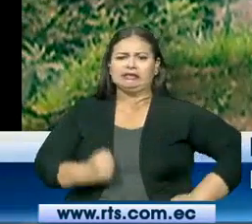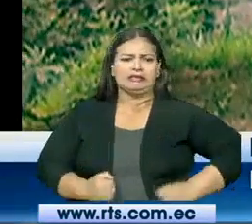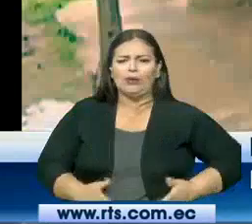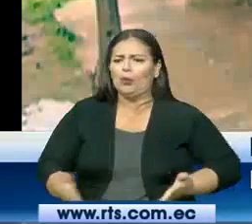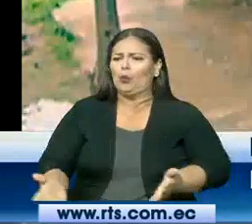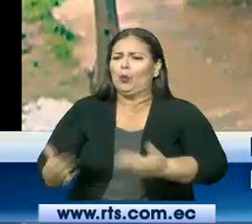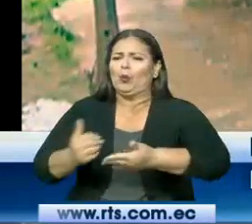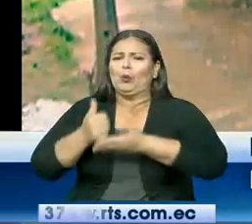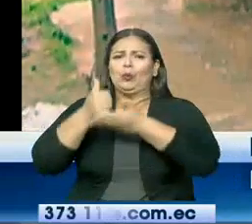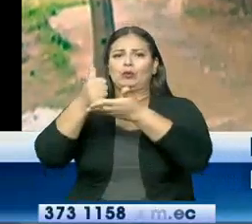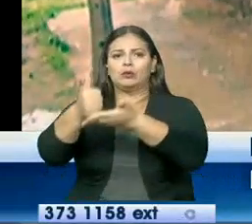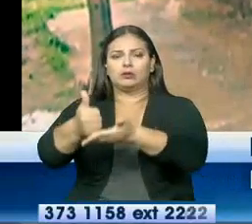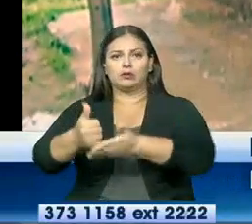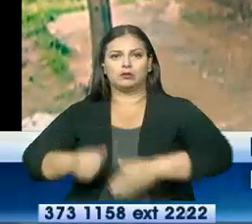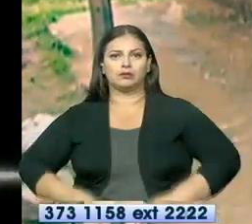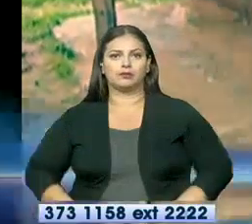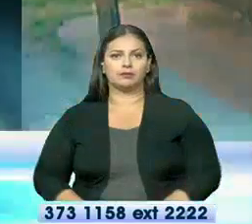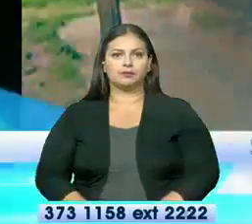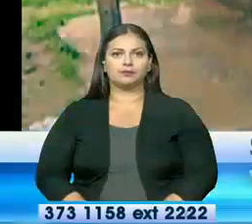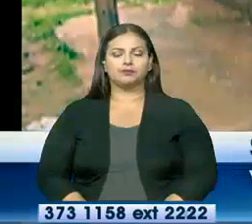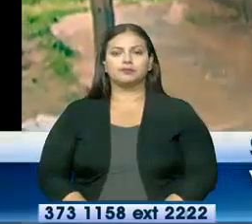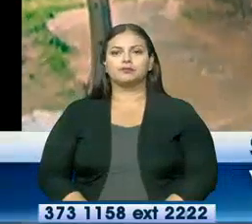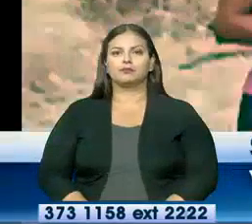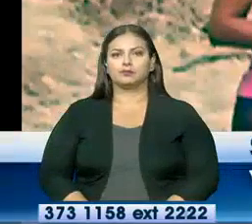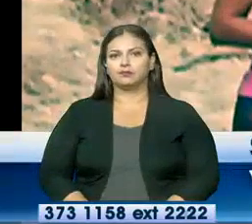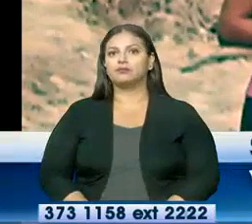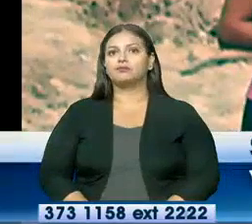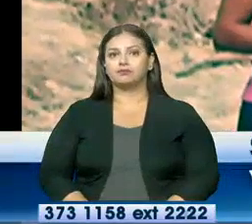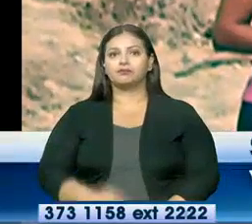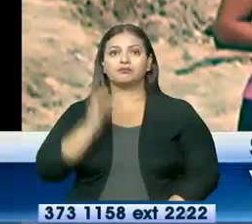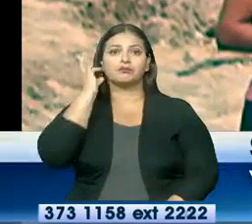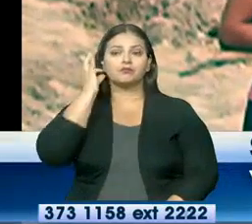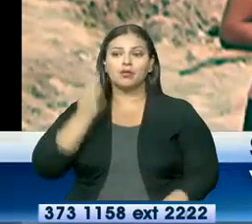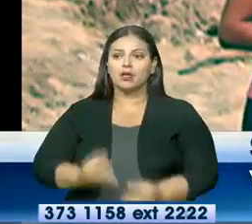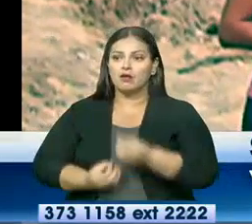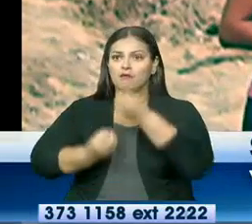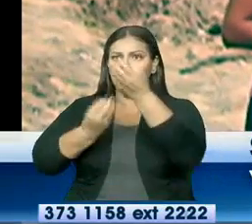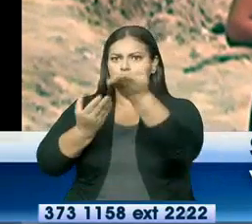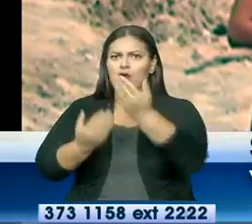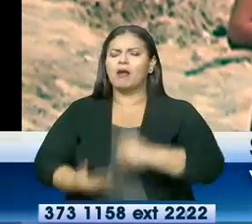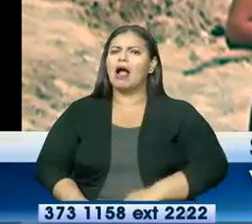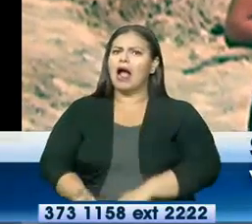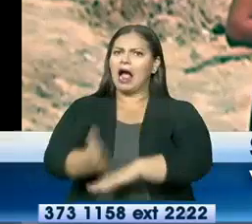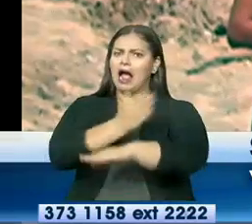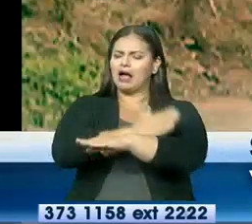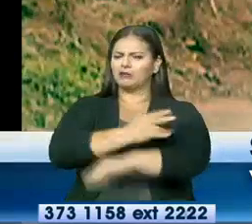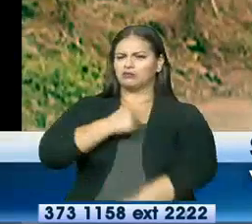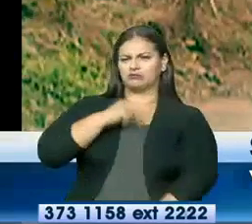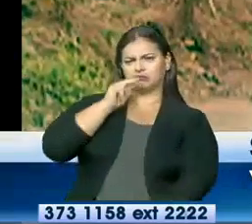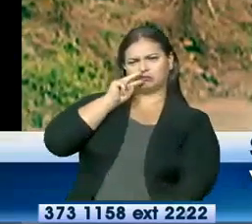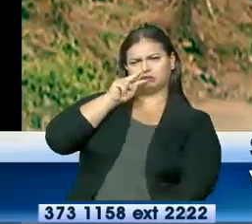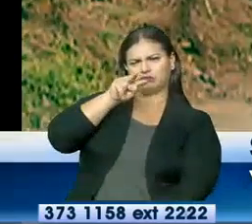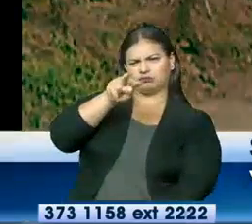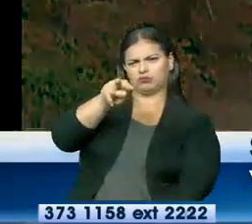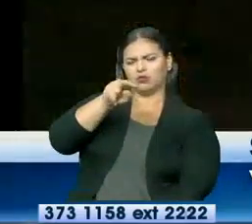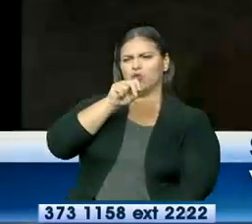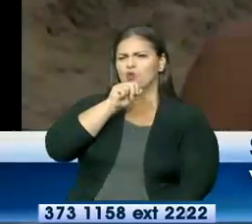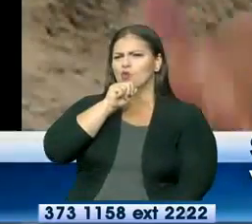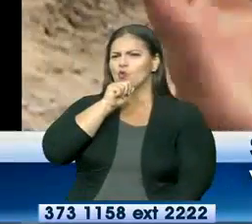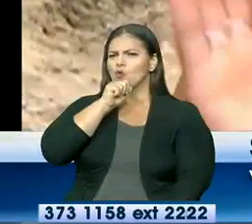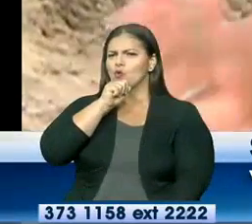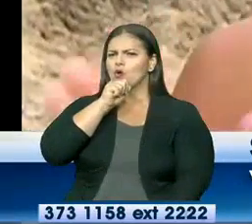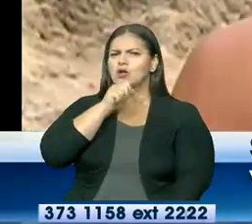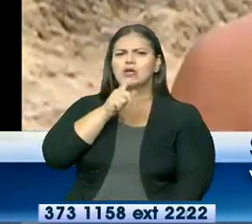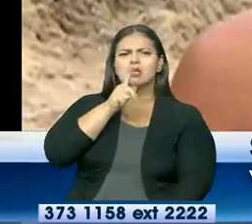vecina es la madre del pequeño, quien observó todo lo que hizo cuando rescataban al infante, que aún tenía el cordón umbilical.